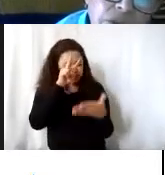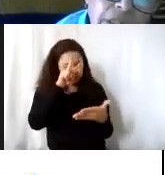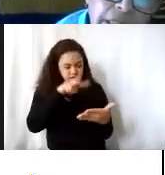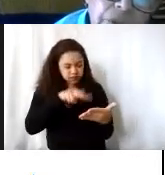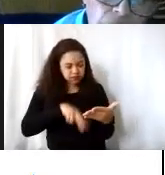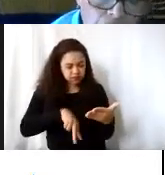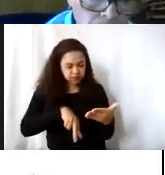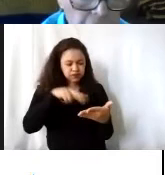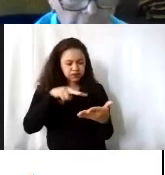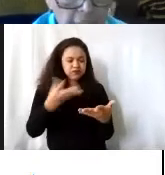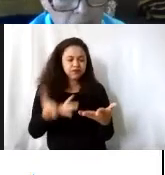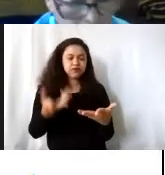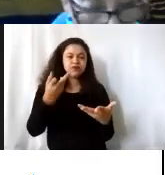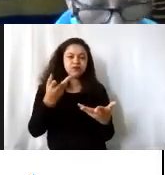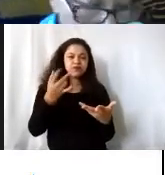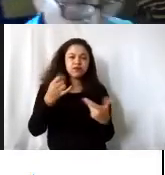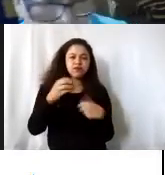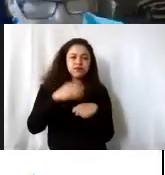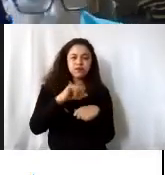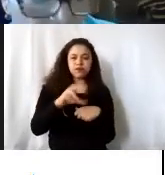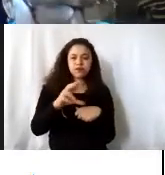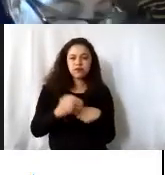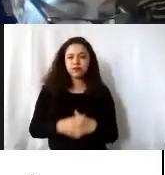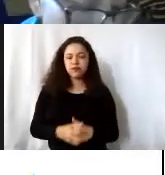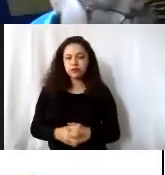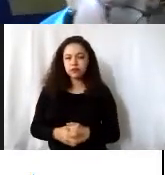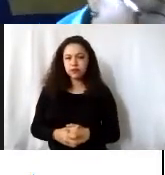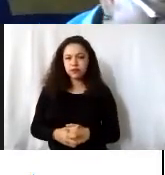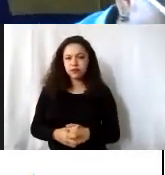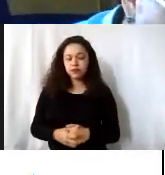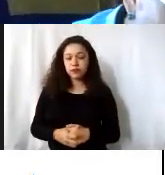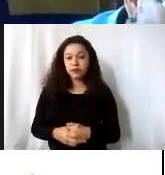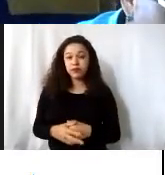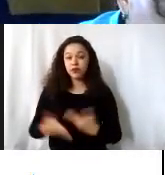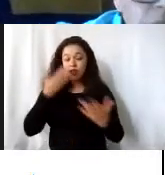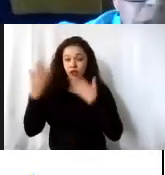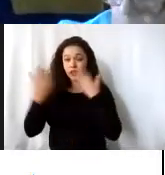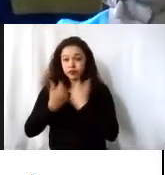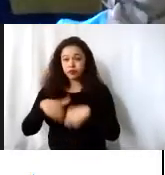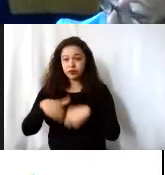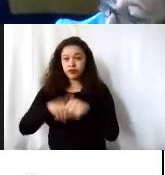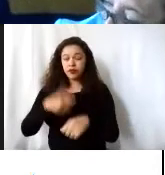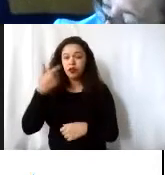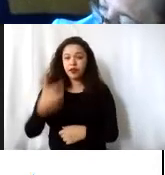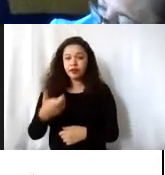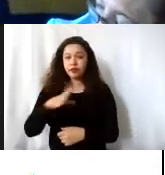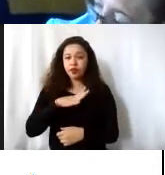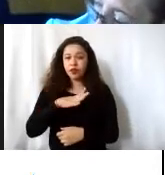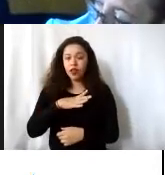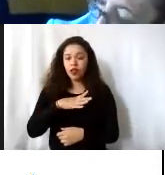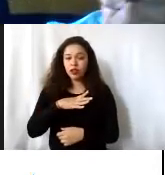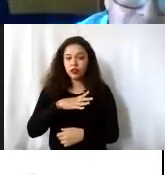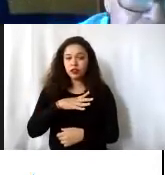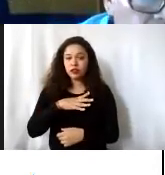se considera o no, porque decíamos que si bien el estudio socioeconómico mide cuestiones